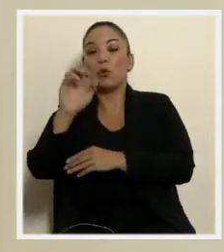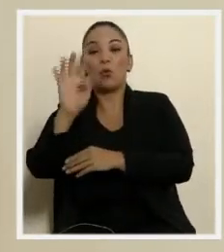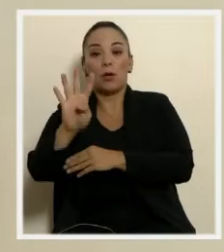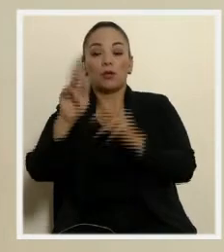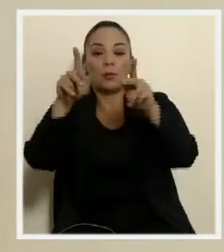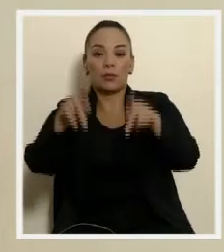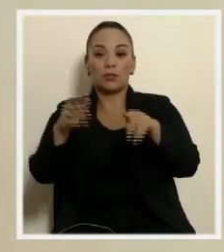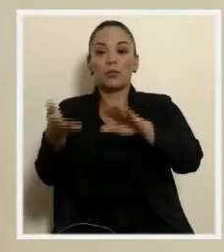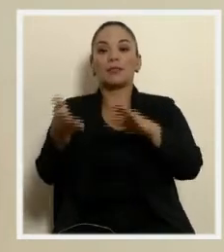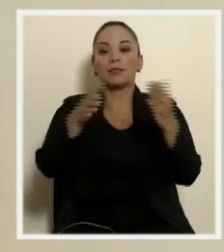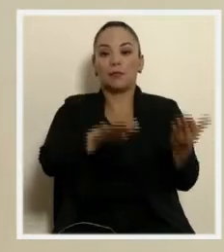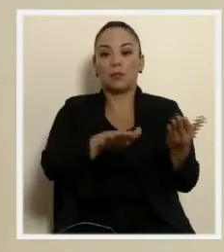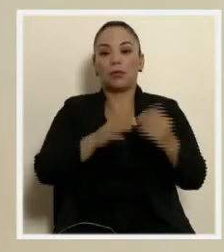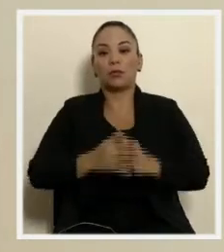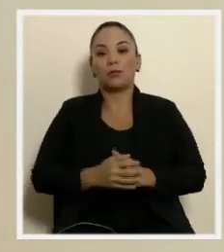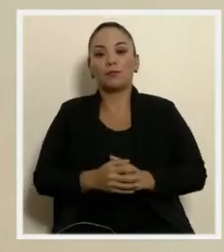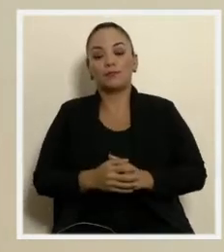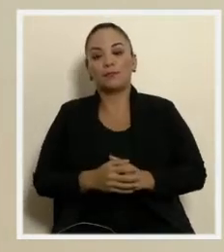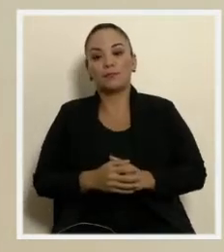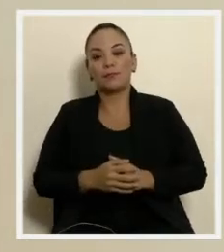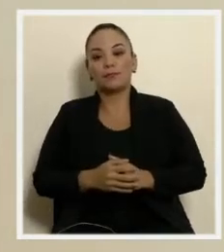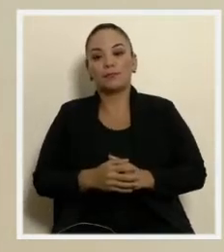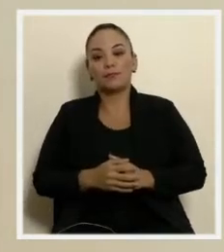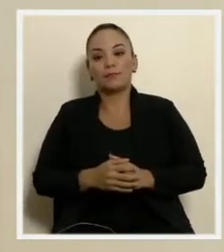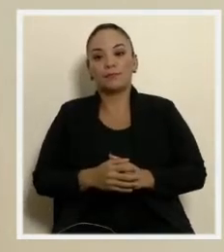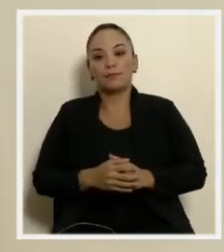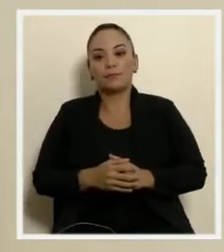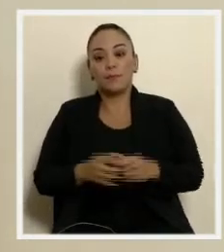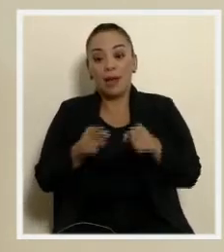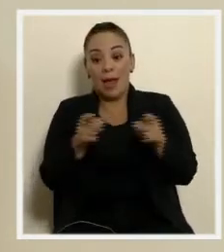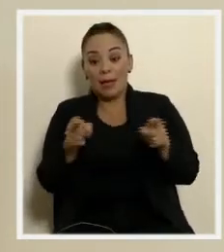3.104 decesos. De estos,